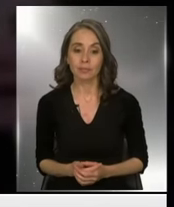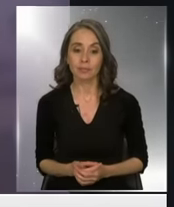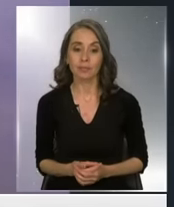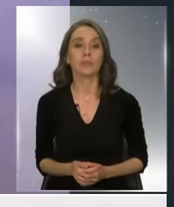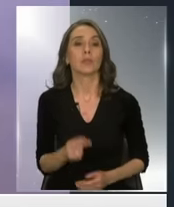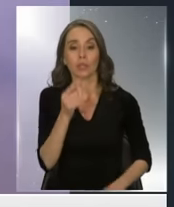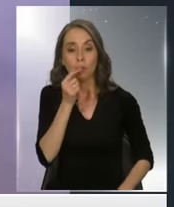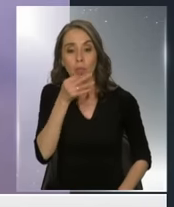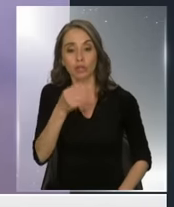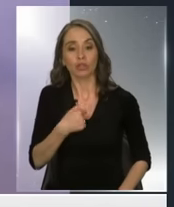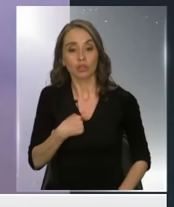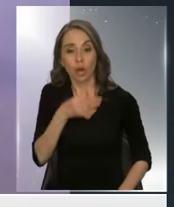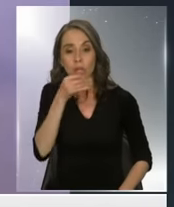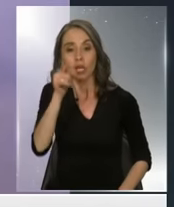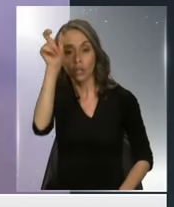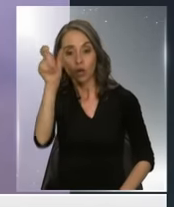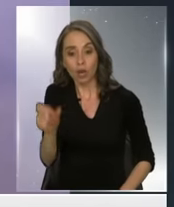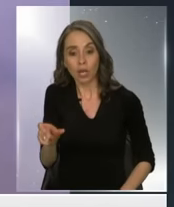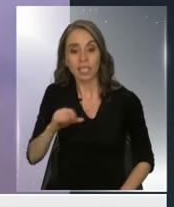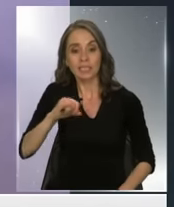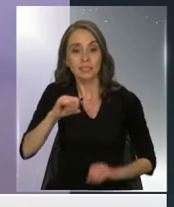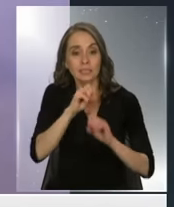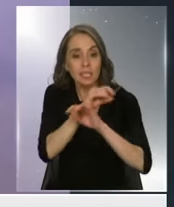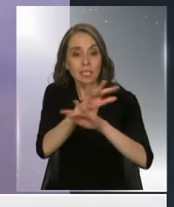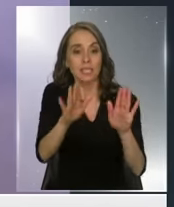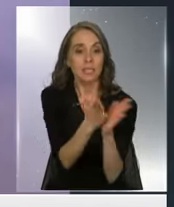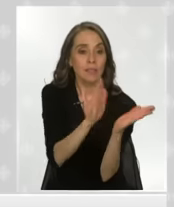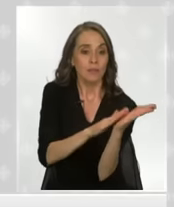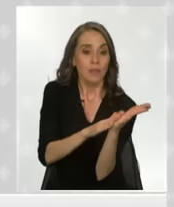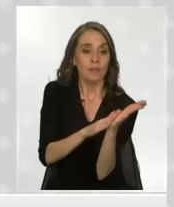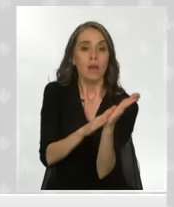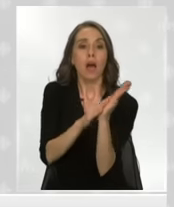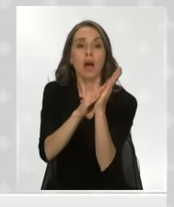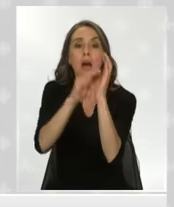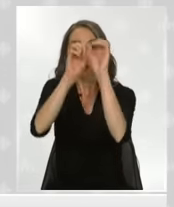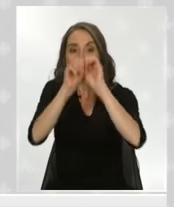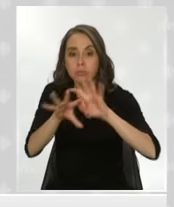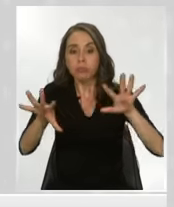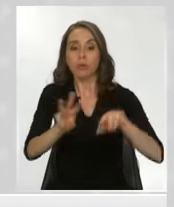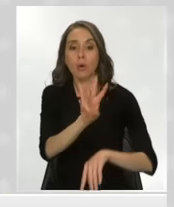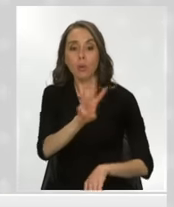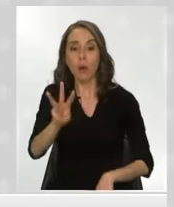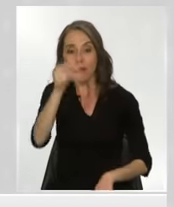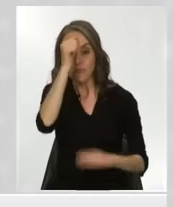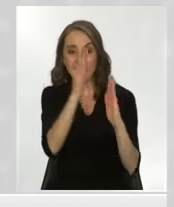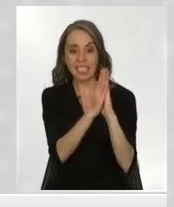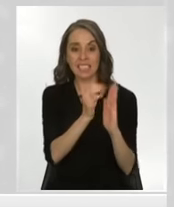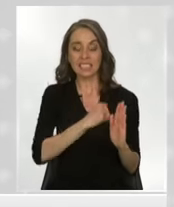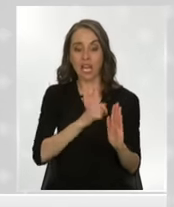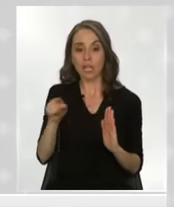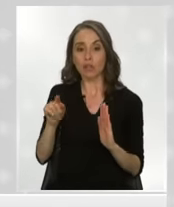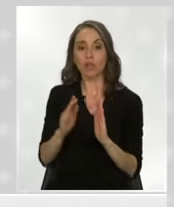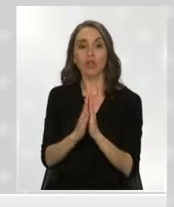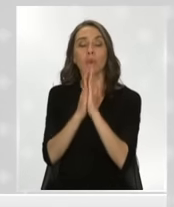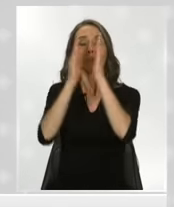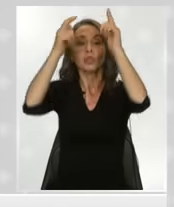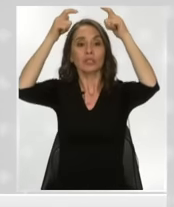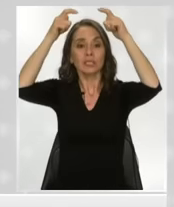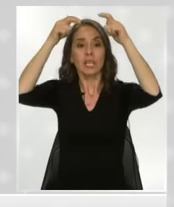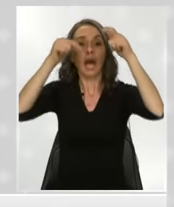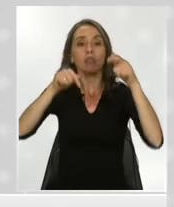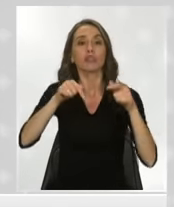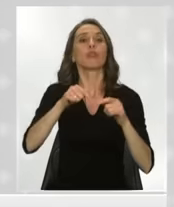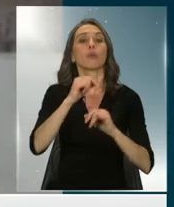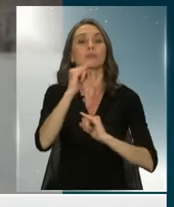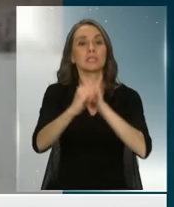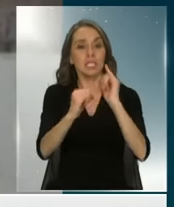Yo afirmo que él sigue evangelizando a través de la web. Para la Iglesia Católica es un modelo de santidad en la era digital